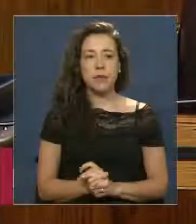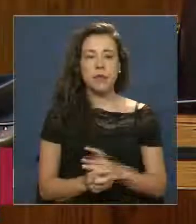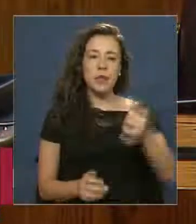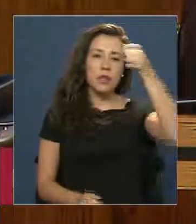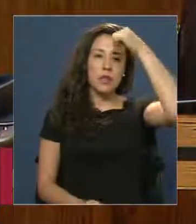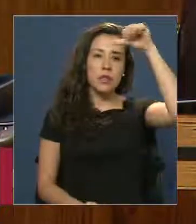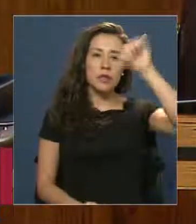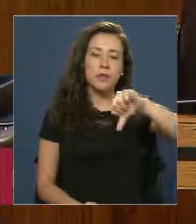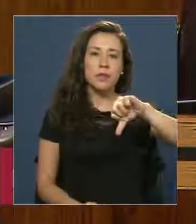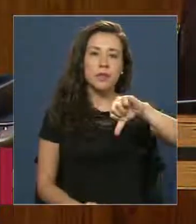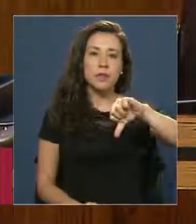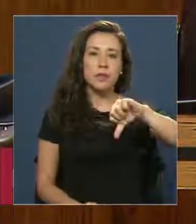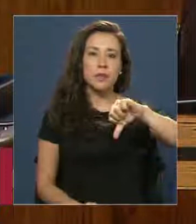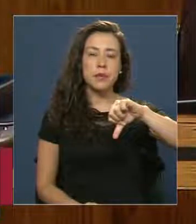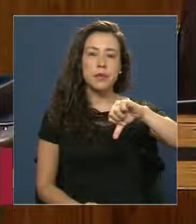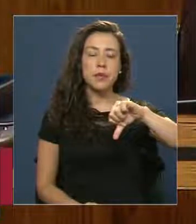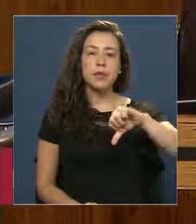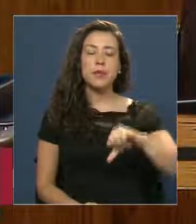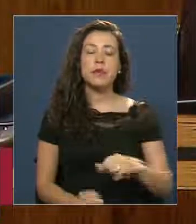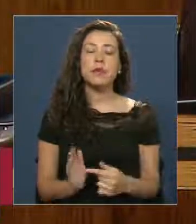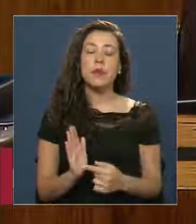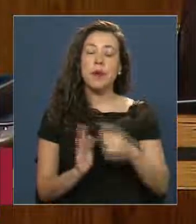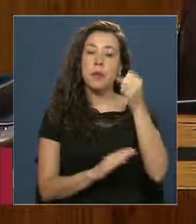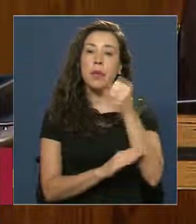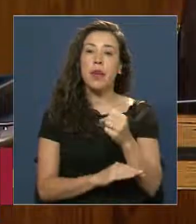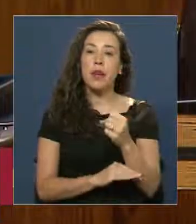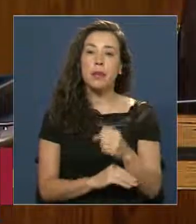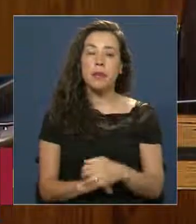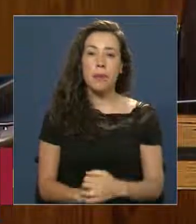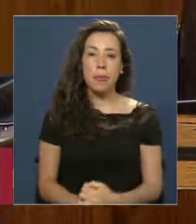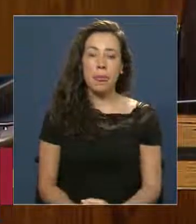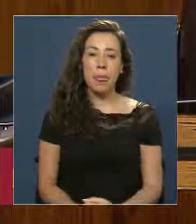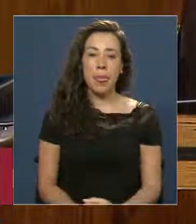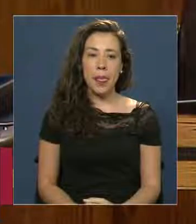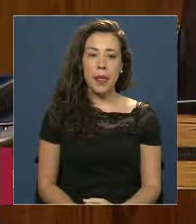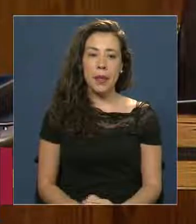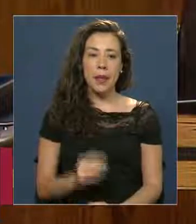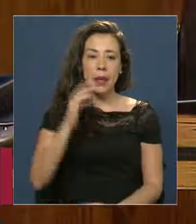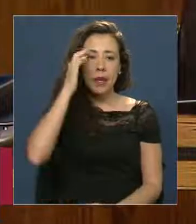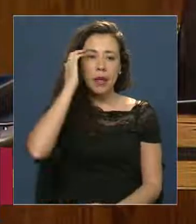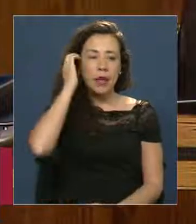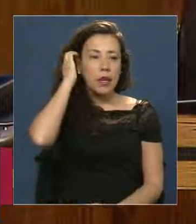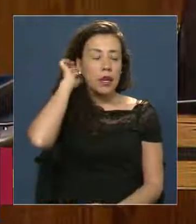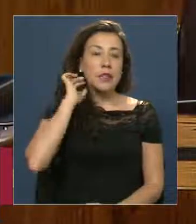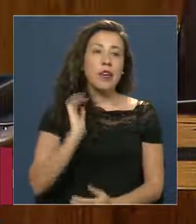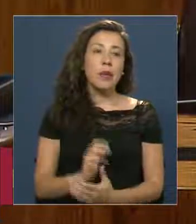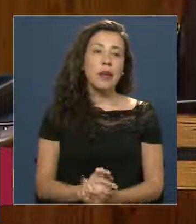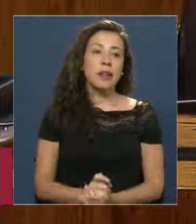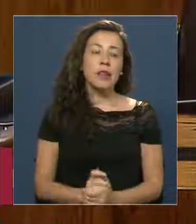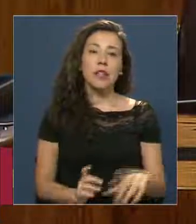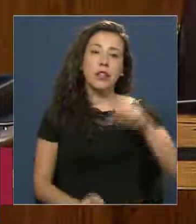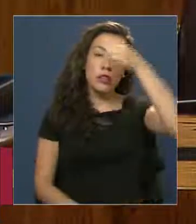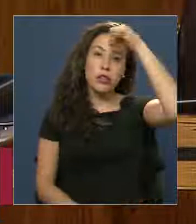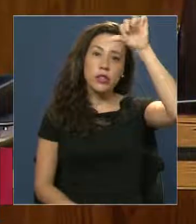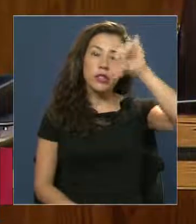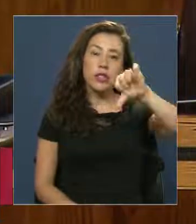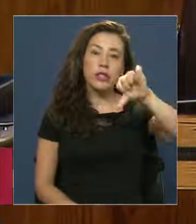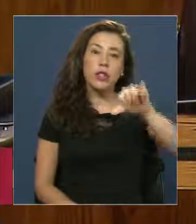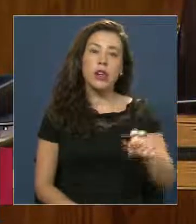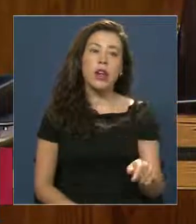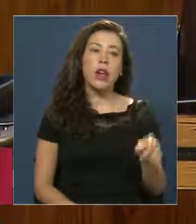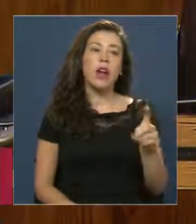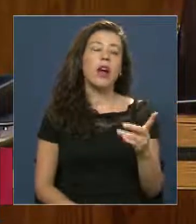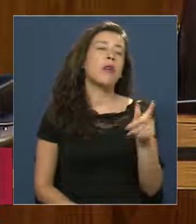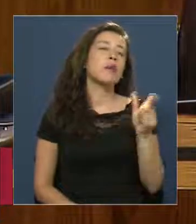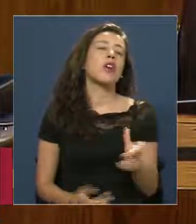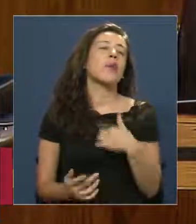sanción, porque es penal, en este caso no se está sancionando a alguien, como